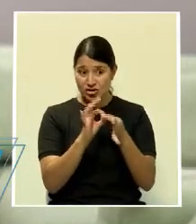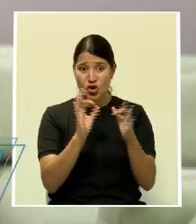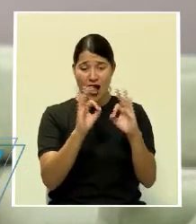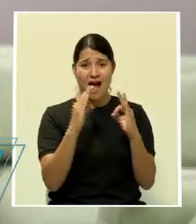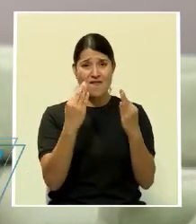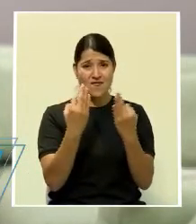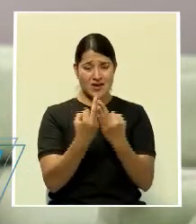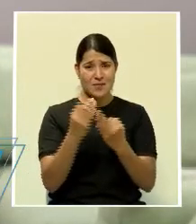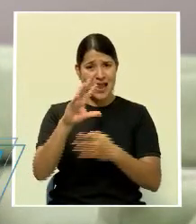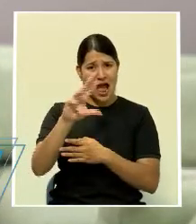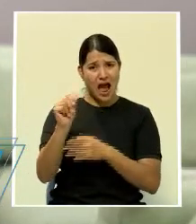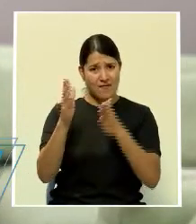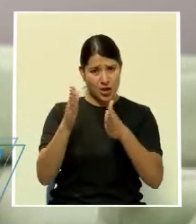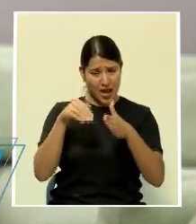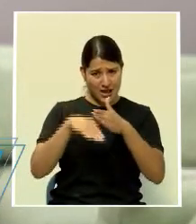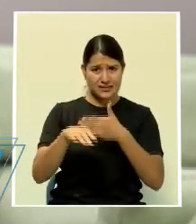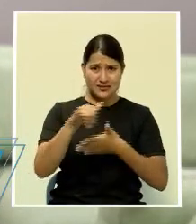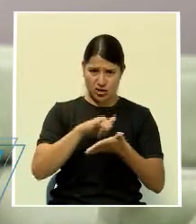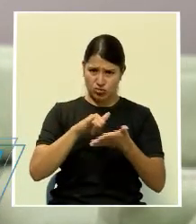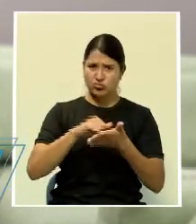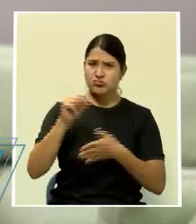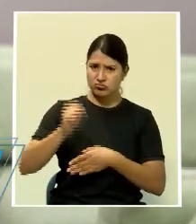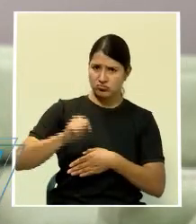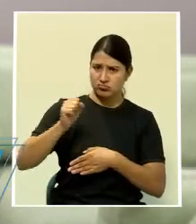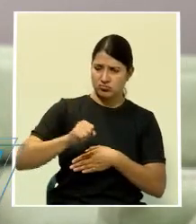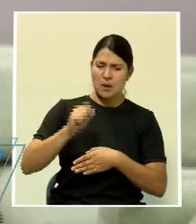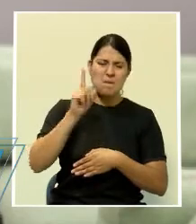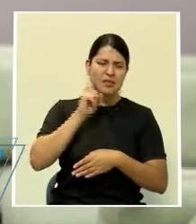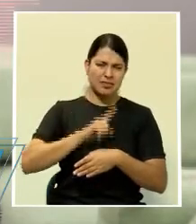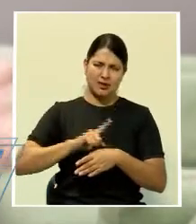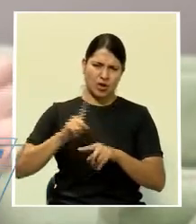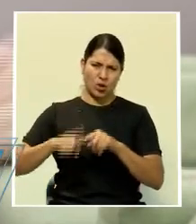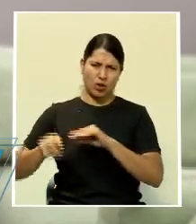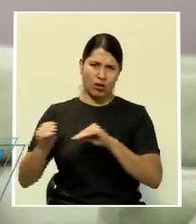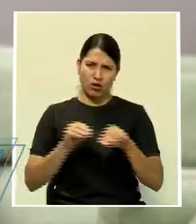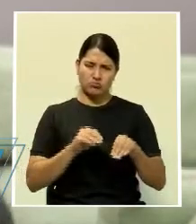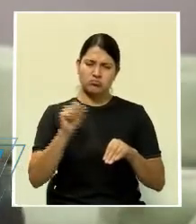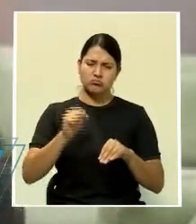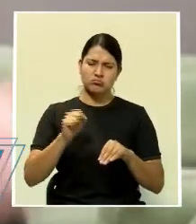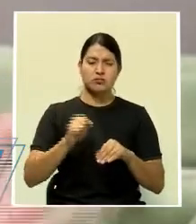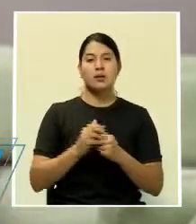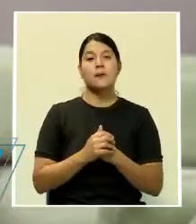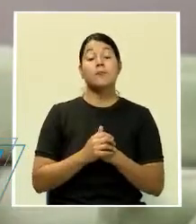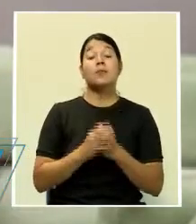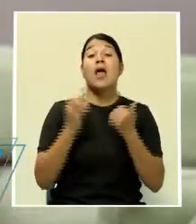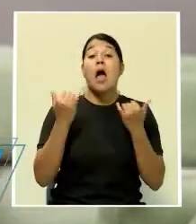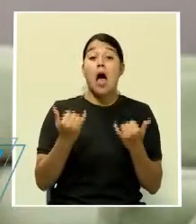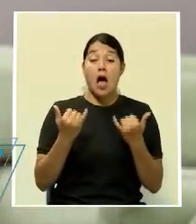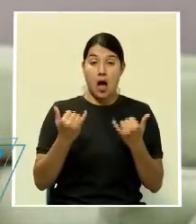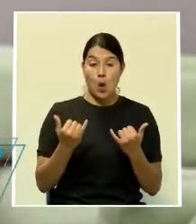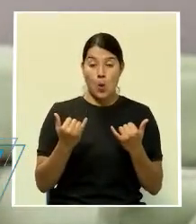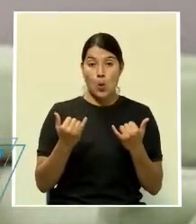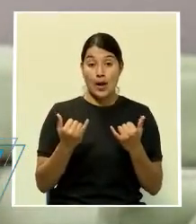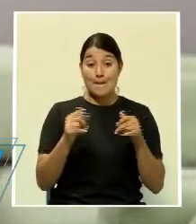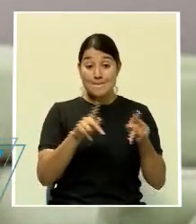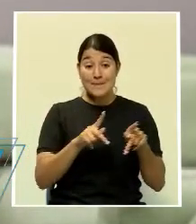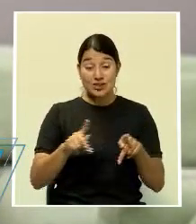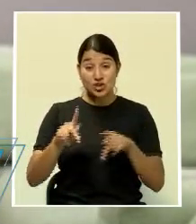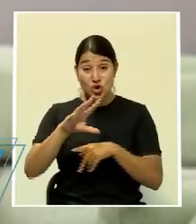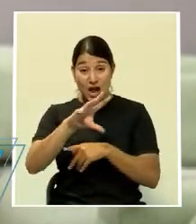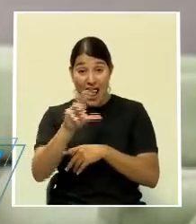afrodescendientes en el contexto del Valle Central. Ahora, colocando esto, tenemos que la presencia afrodescendente